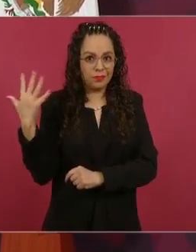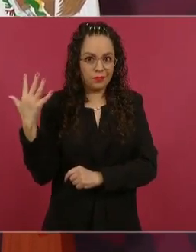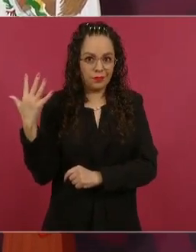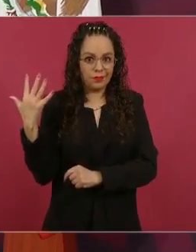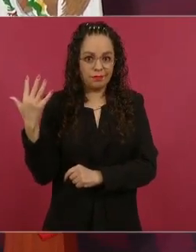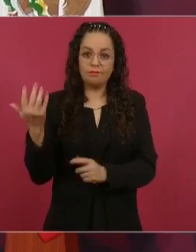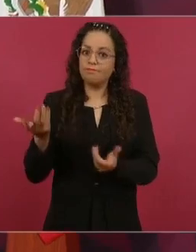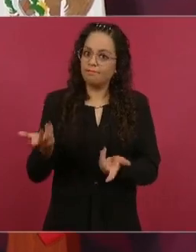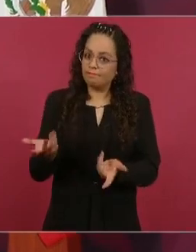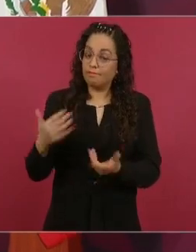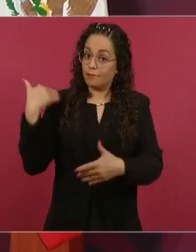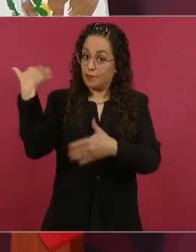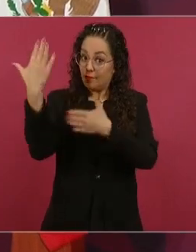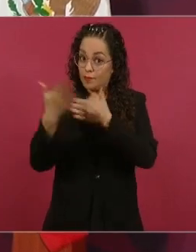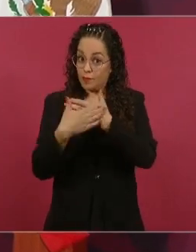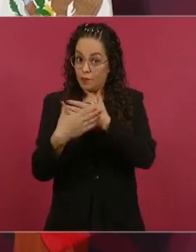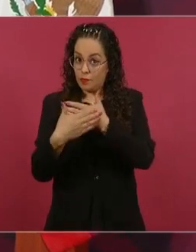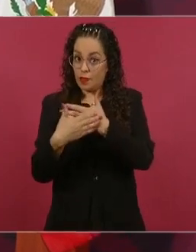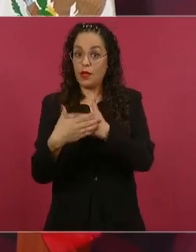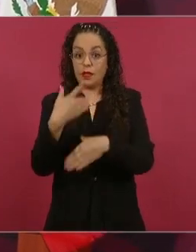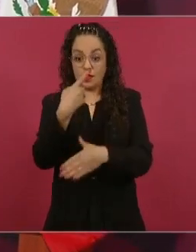ahora que van a haber elecciones,